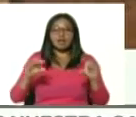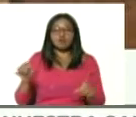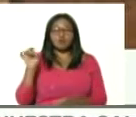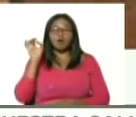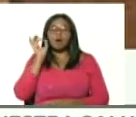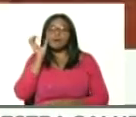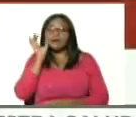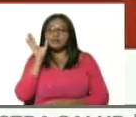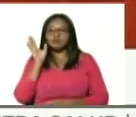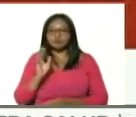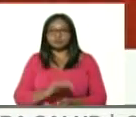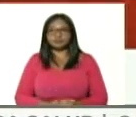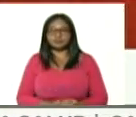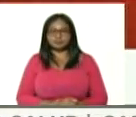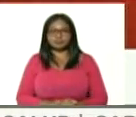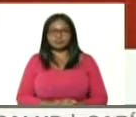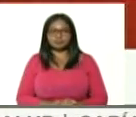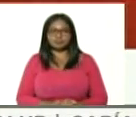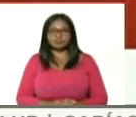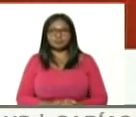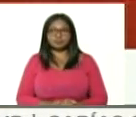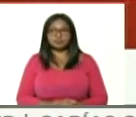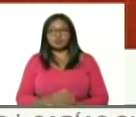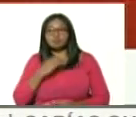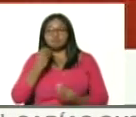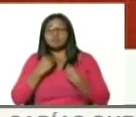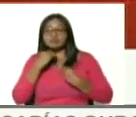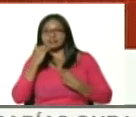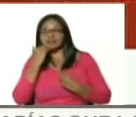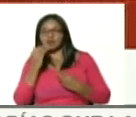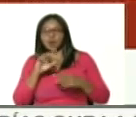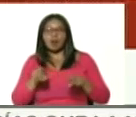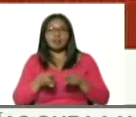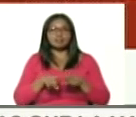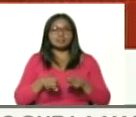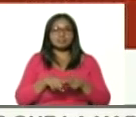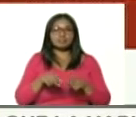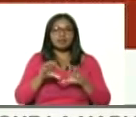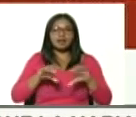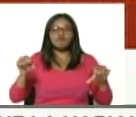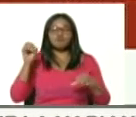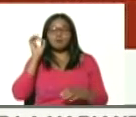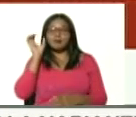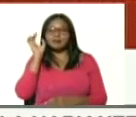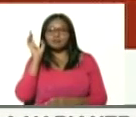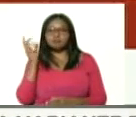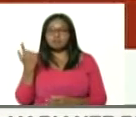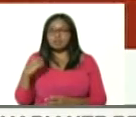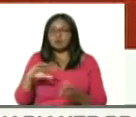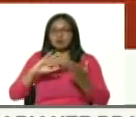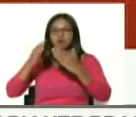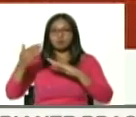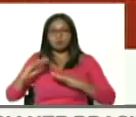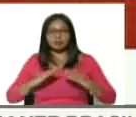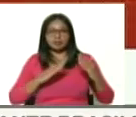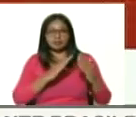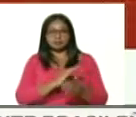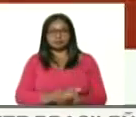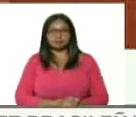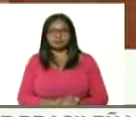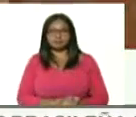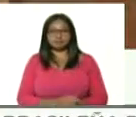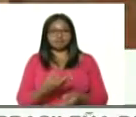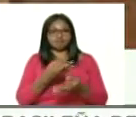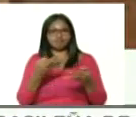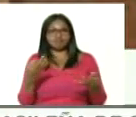Aristóbulo, los vecinos de Caño Amarillo tienen una comuna. Ah, cosa tan